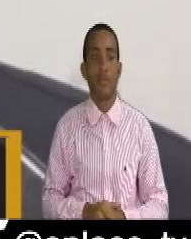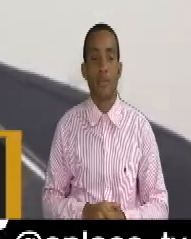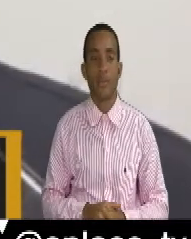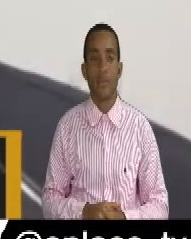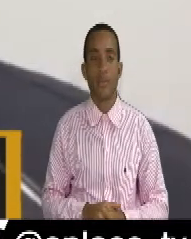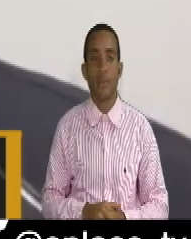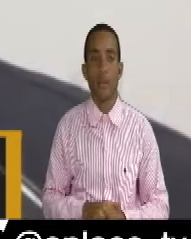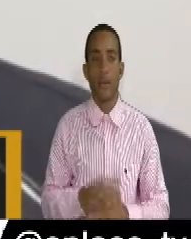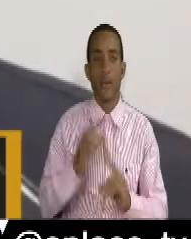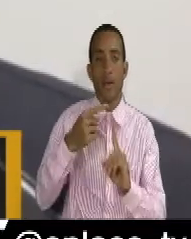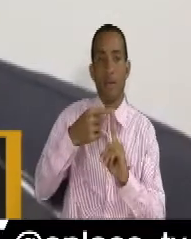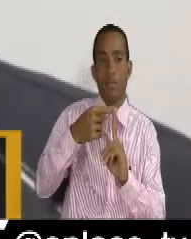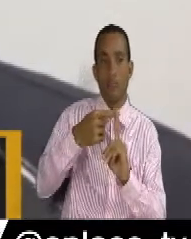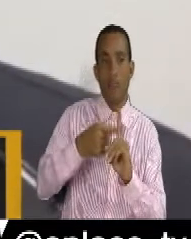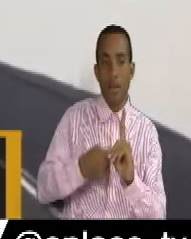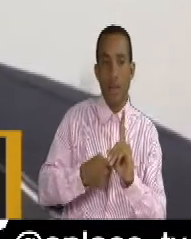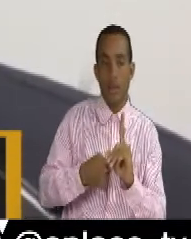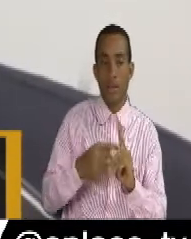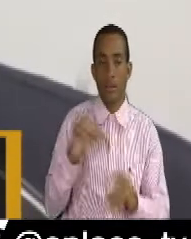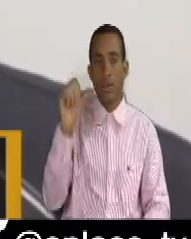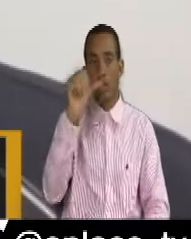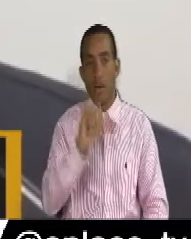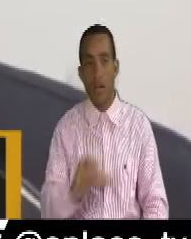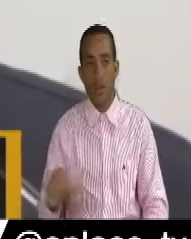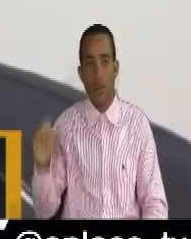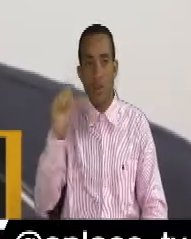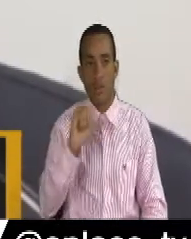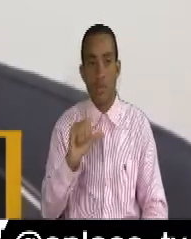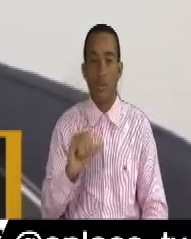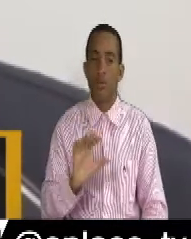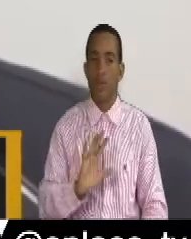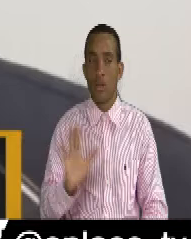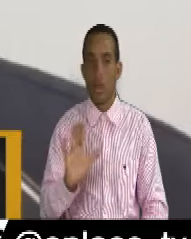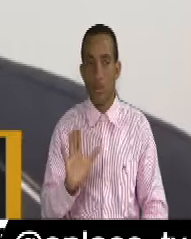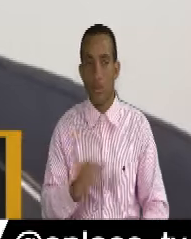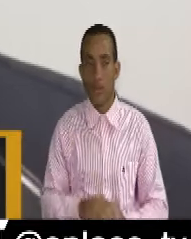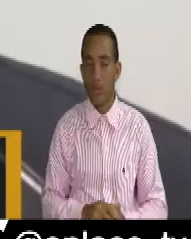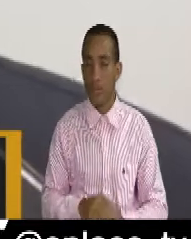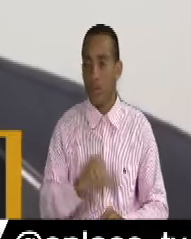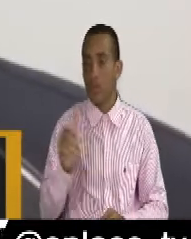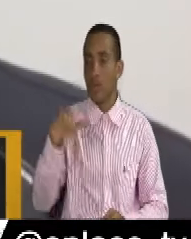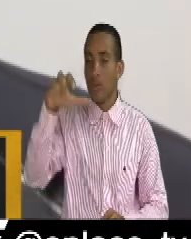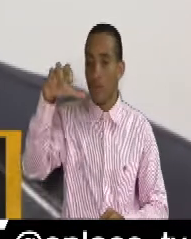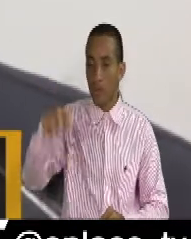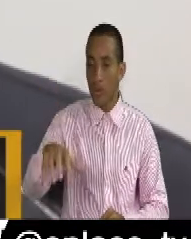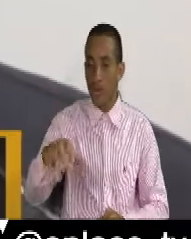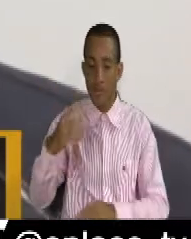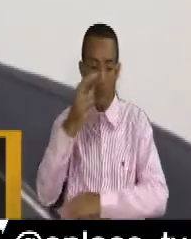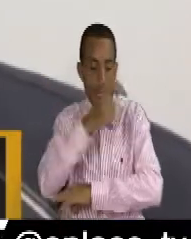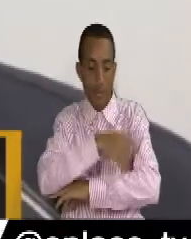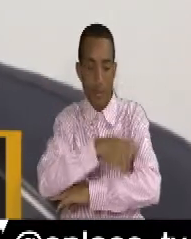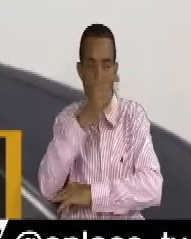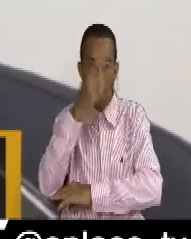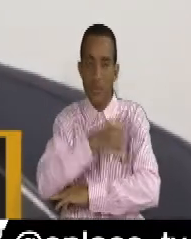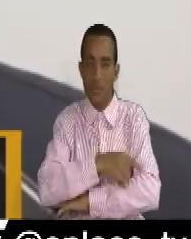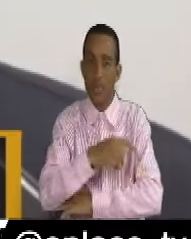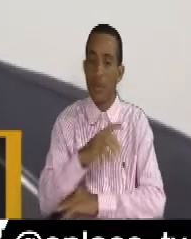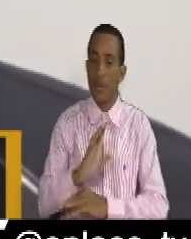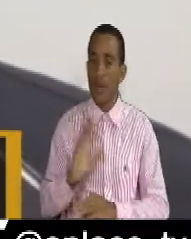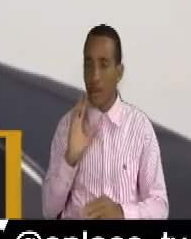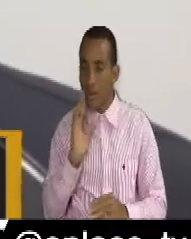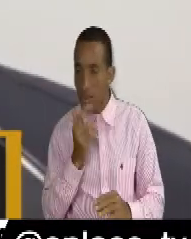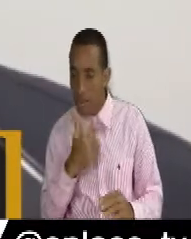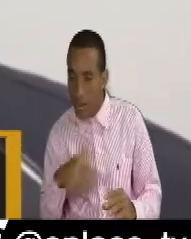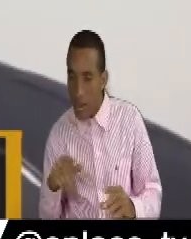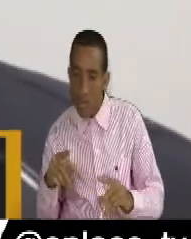de agosto estamos interviniendo una de nuestras unidades de crudo de acuerdo con los ciclos de operación de esta